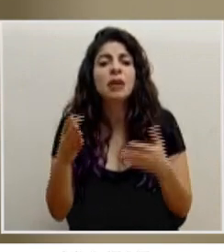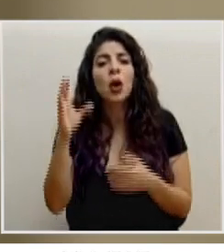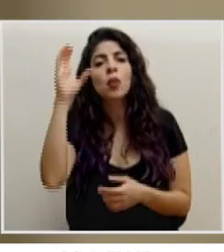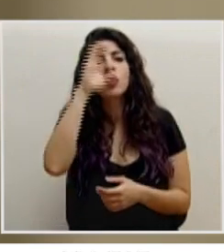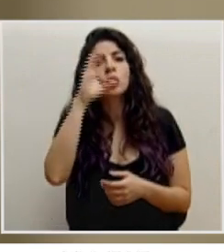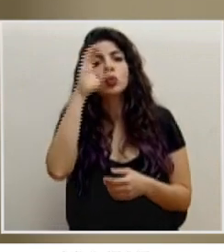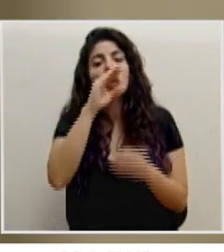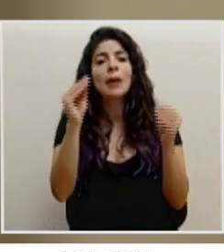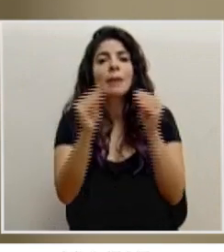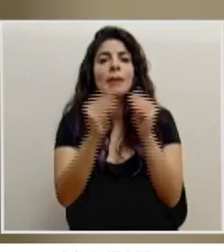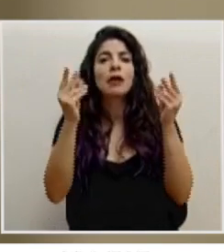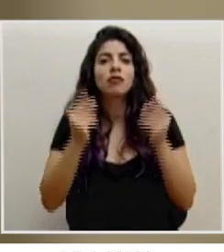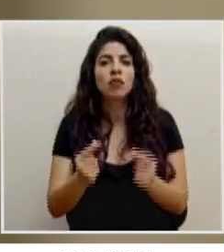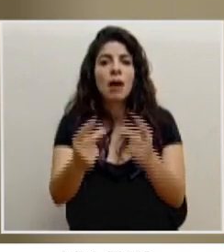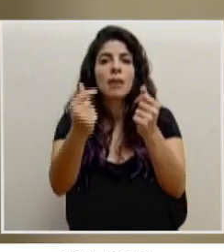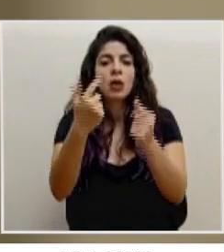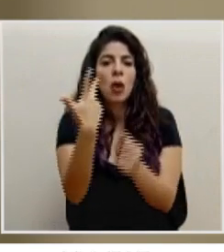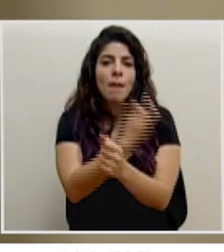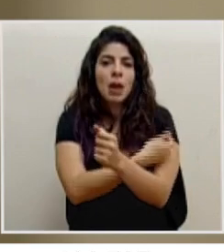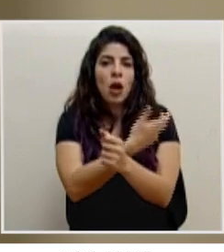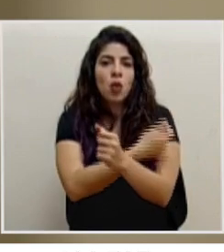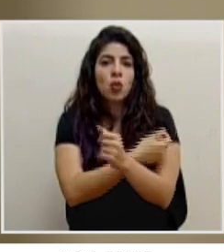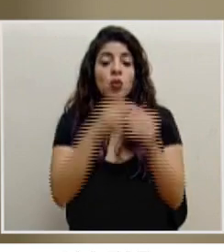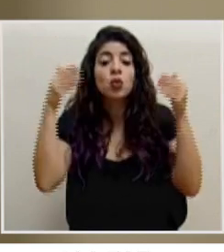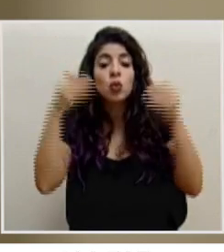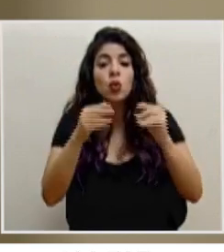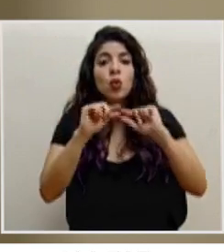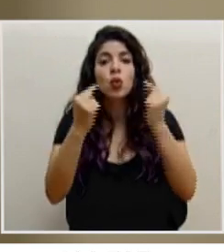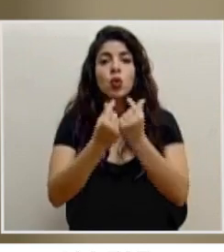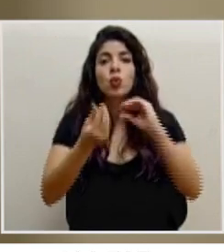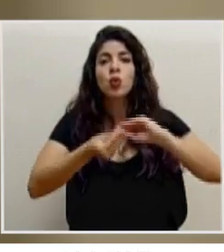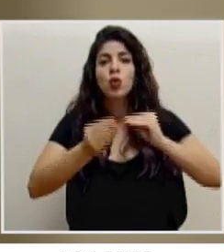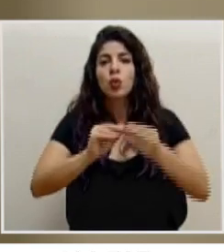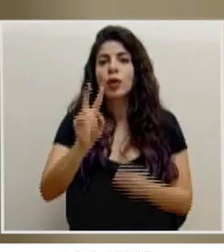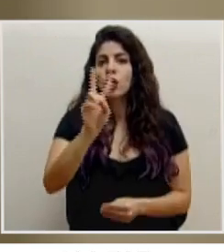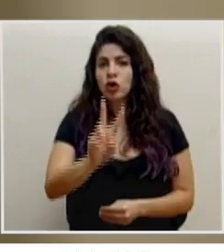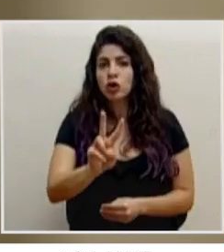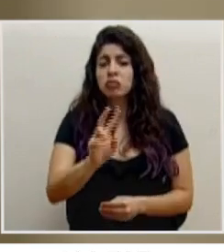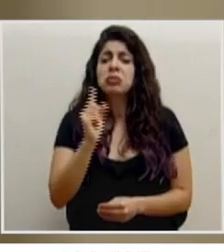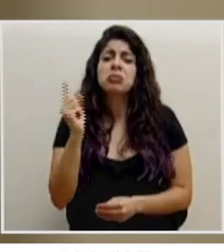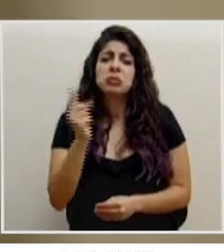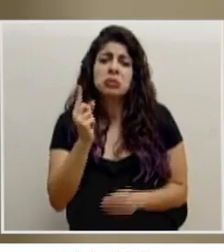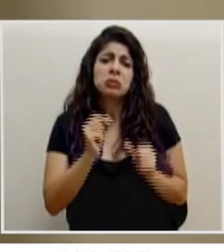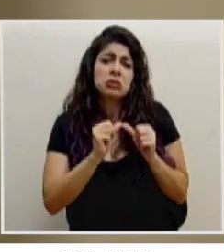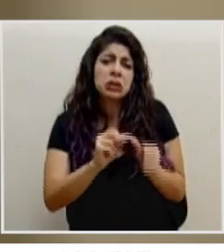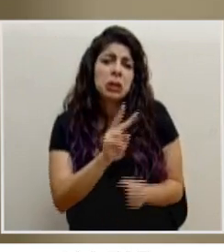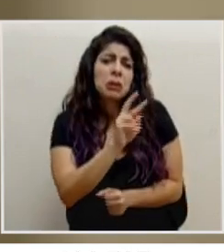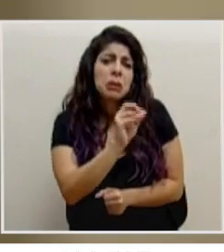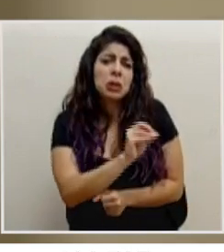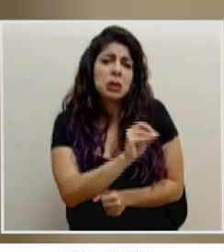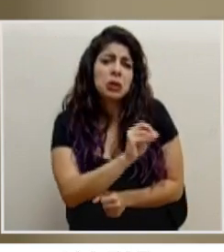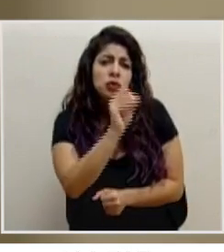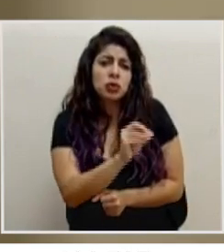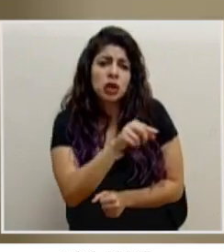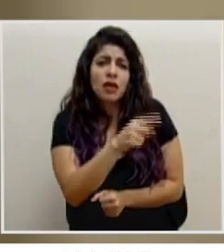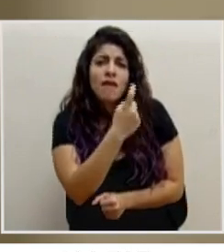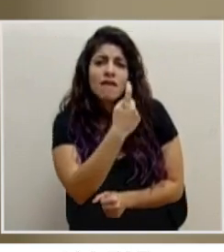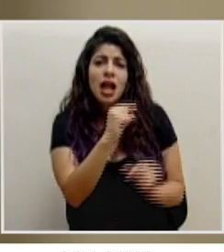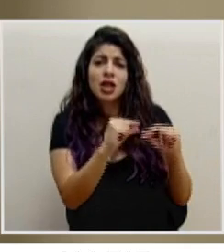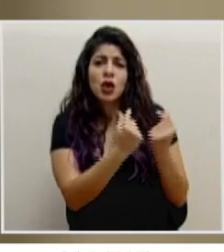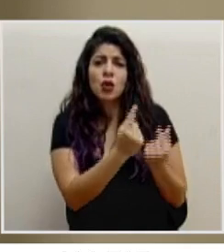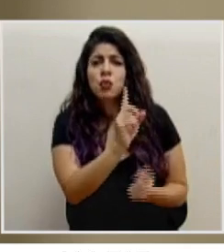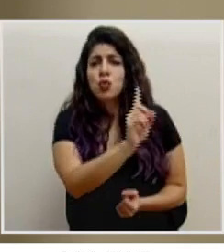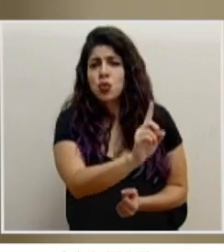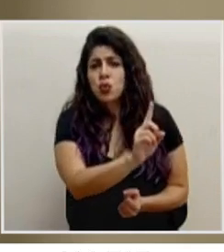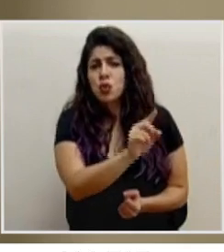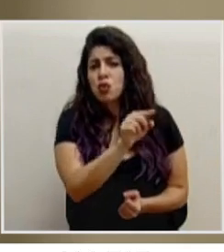agilizar la vacunación del grupo 2. Siempre se va a seguir con el 20% del grupo 1, ¿verdad?, de lo